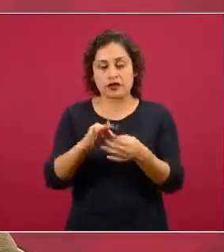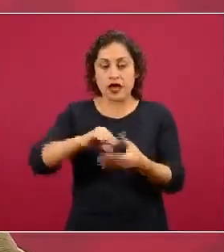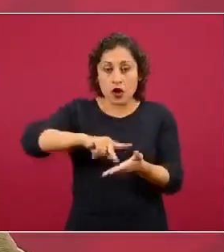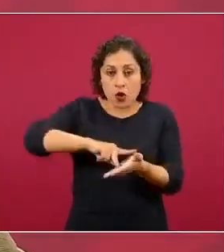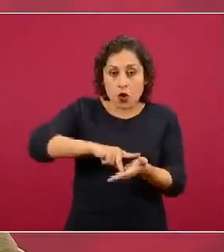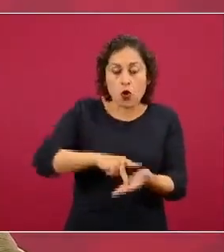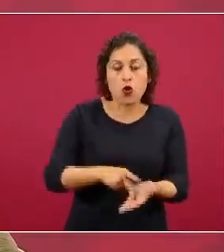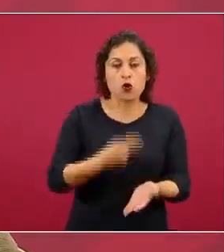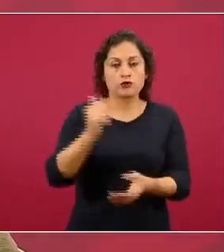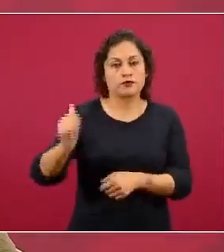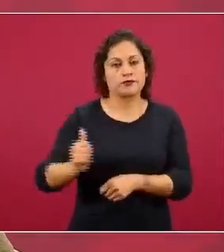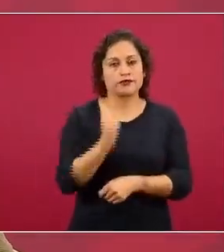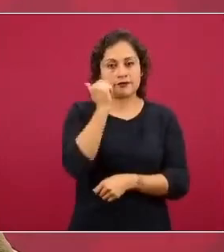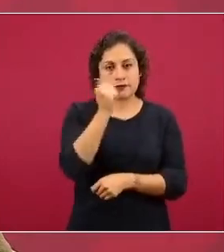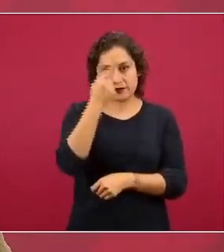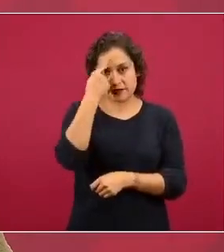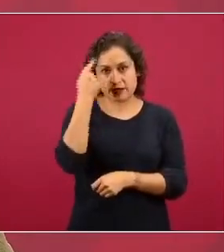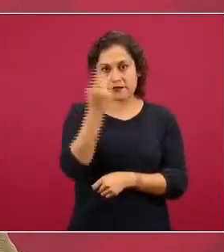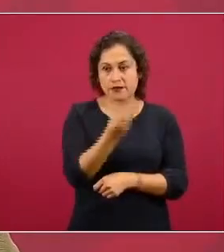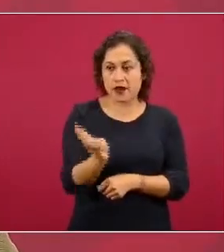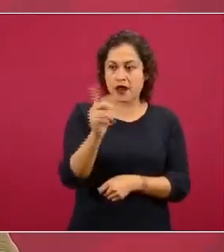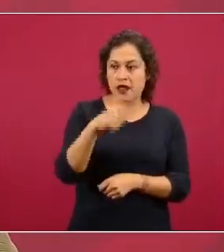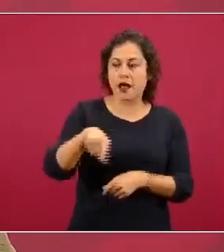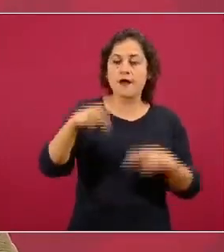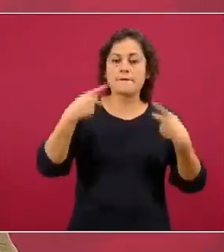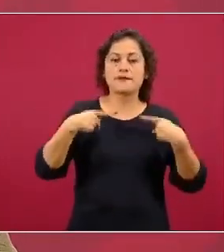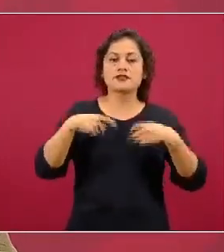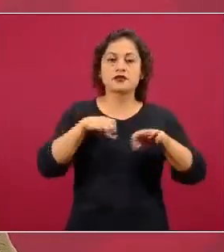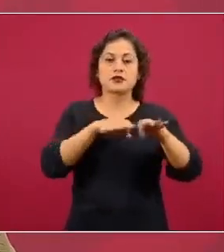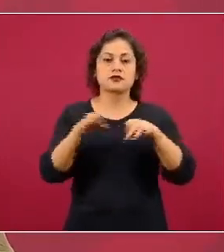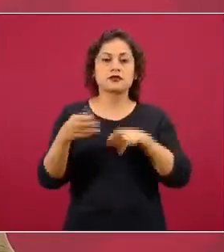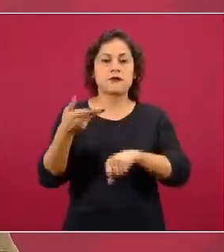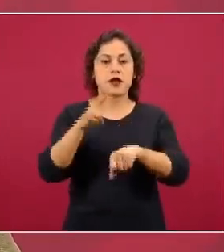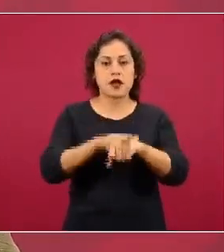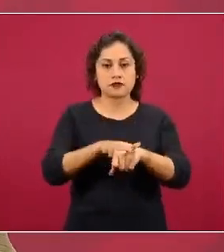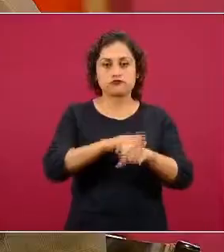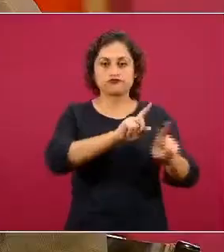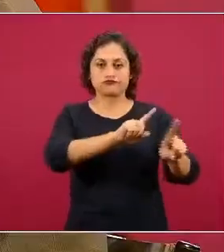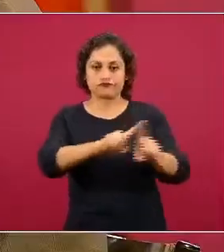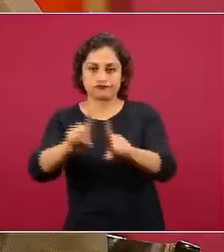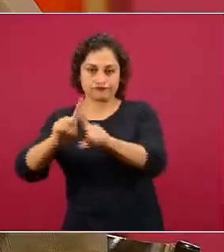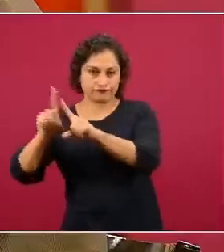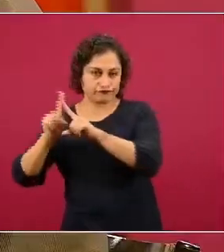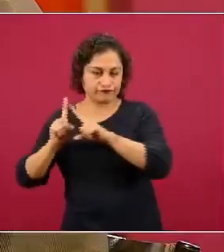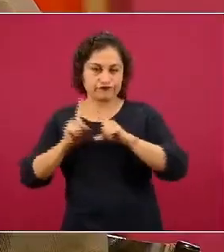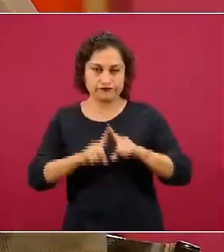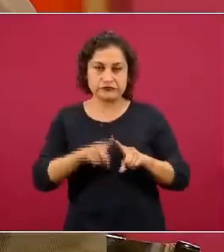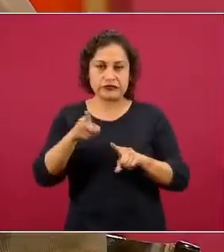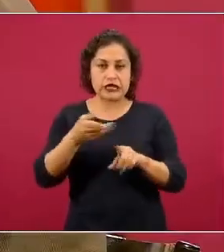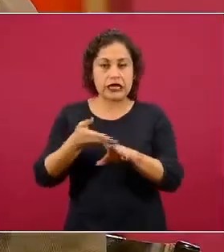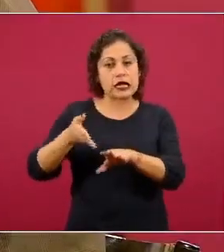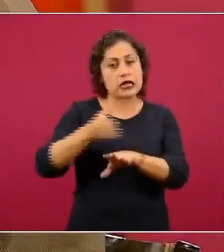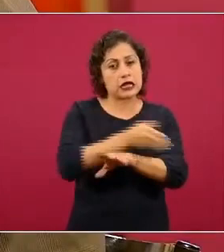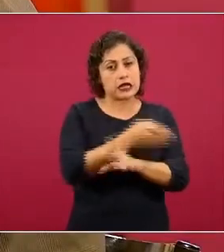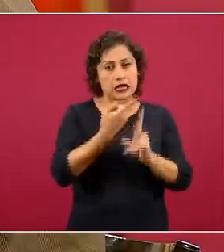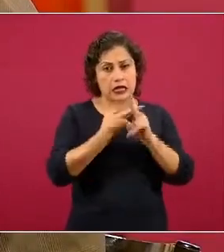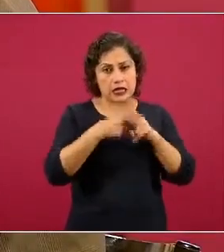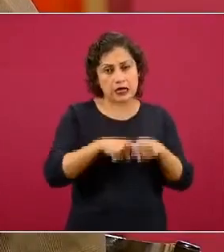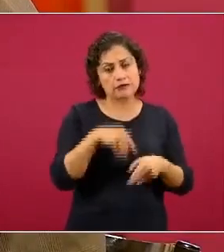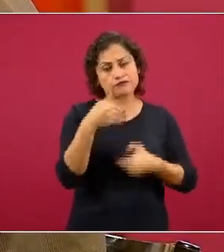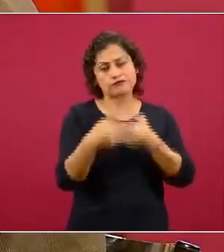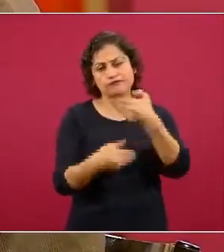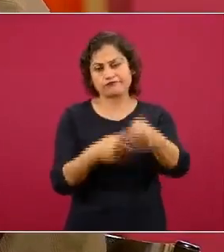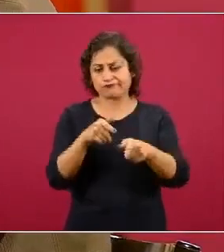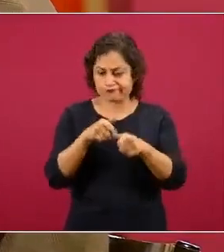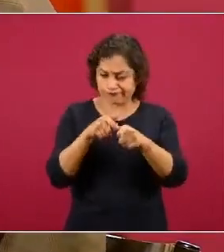nuestro más profundo agradecimiento a todo el personal de salud que ha estado desde el inicio y de manera continua